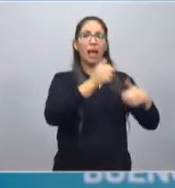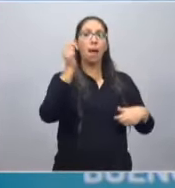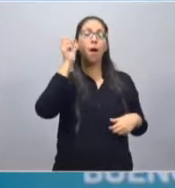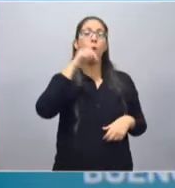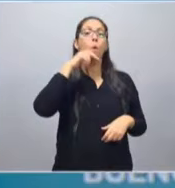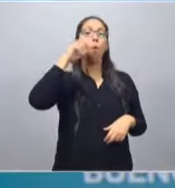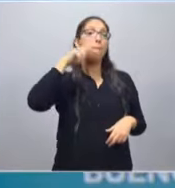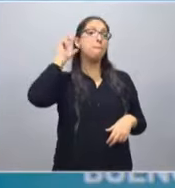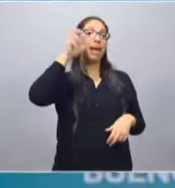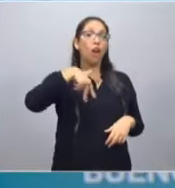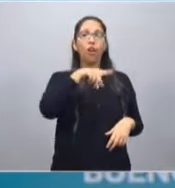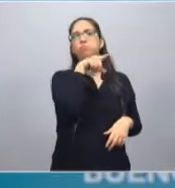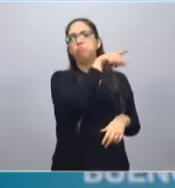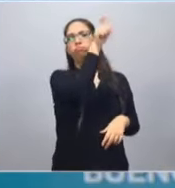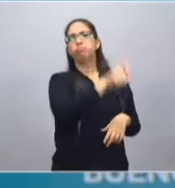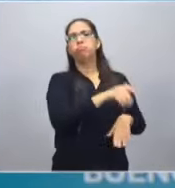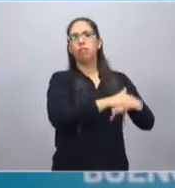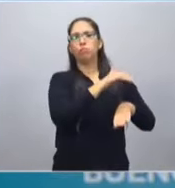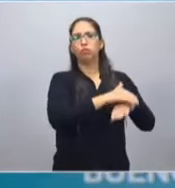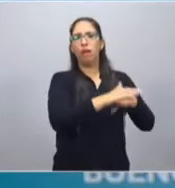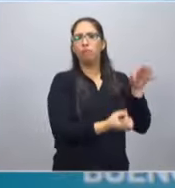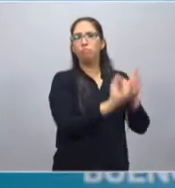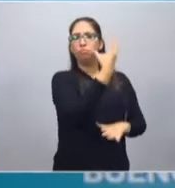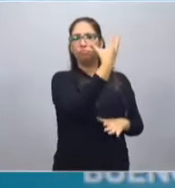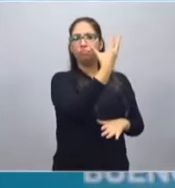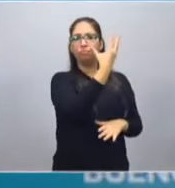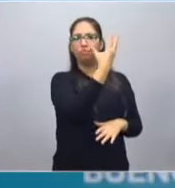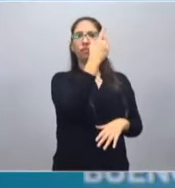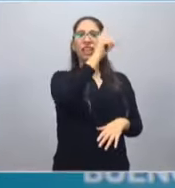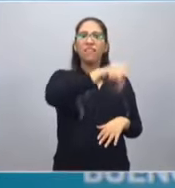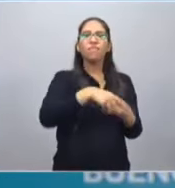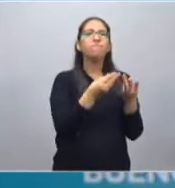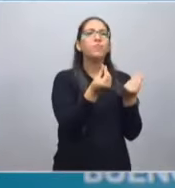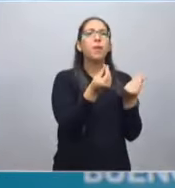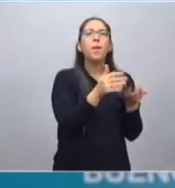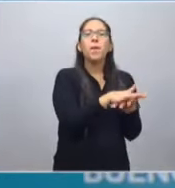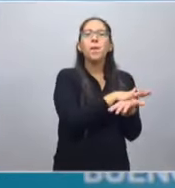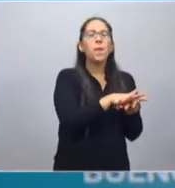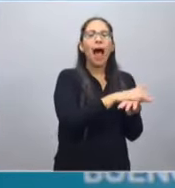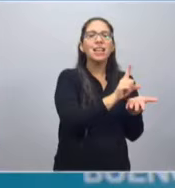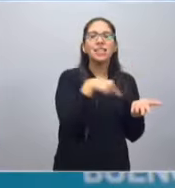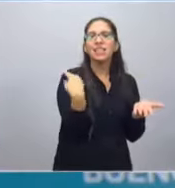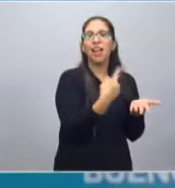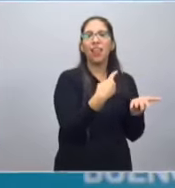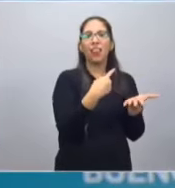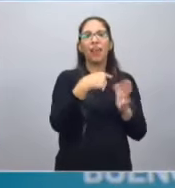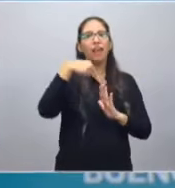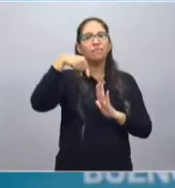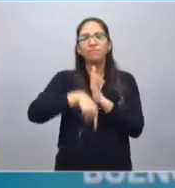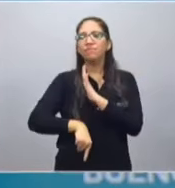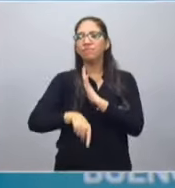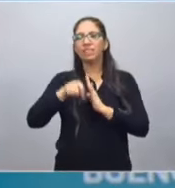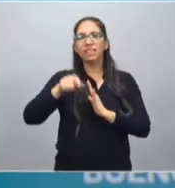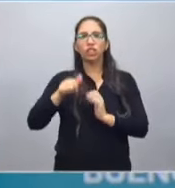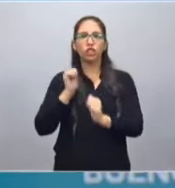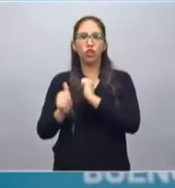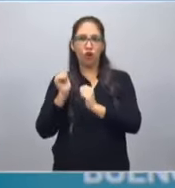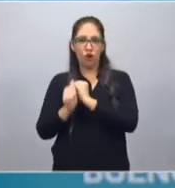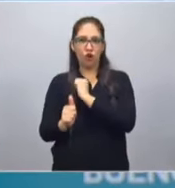y perón y que forman parte de la esencia de nuestro histórico y es algo que